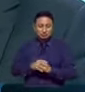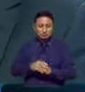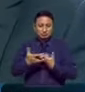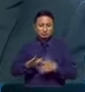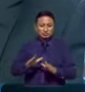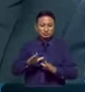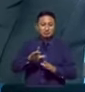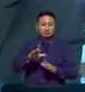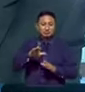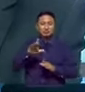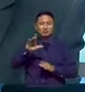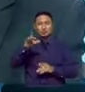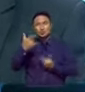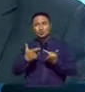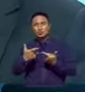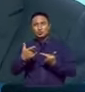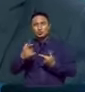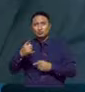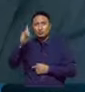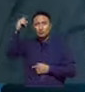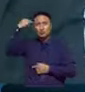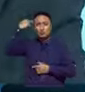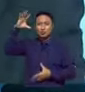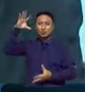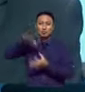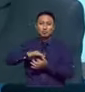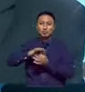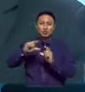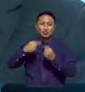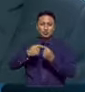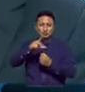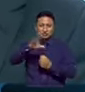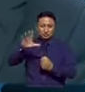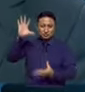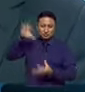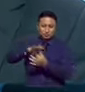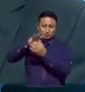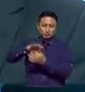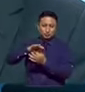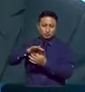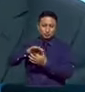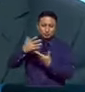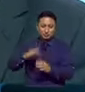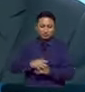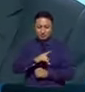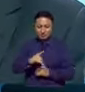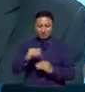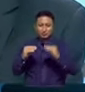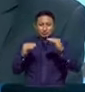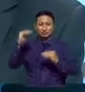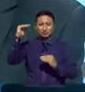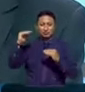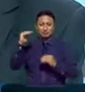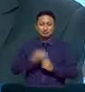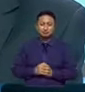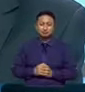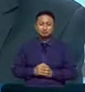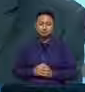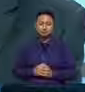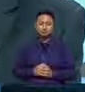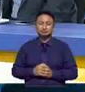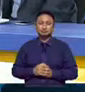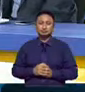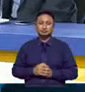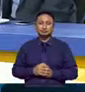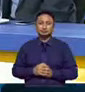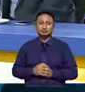de partido-estado que compite, y eso es evidente, y eso es algo que genera una desigualdad muy grande. ¿Apuntes, Jorge, de la